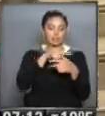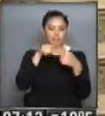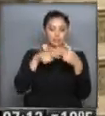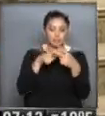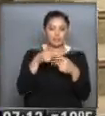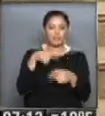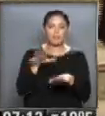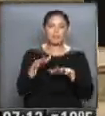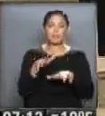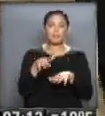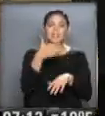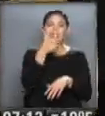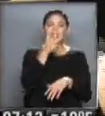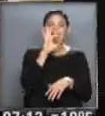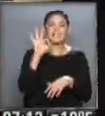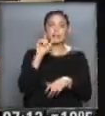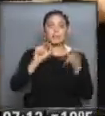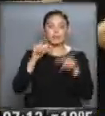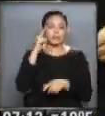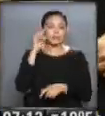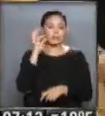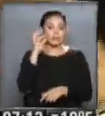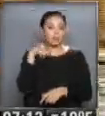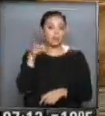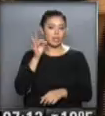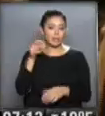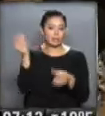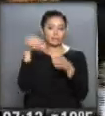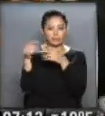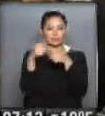escuchar alrededor de 60 testigos. Comienza hoy a ser juzgada